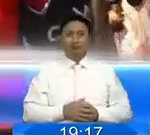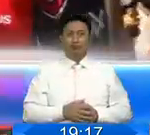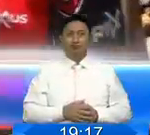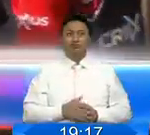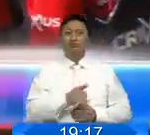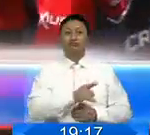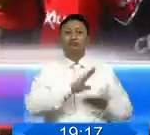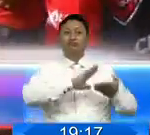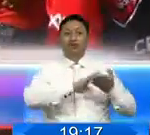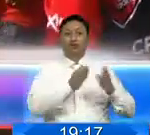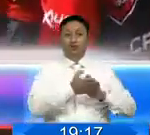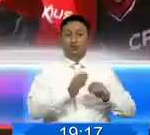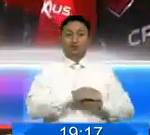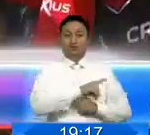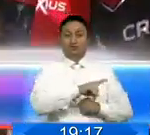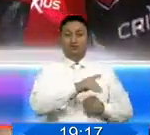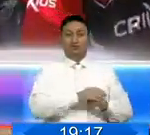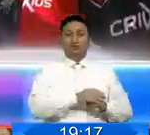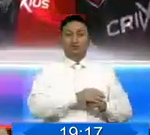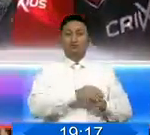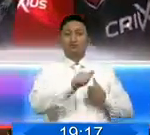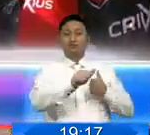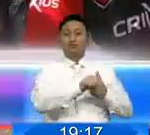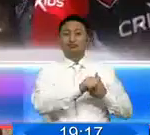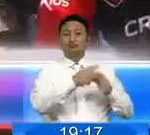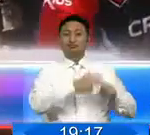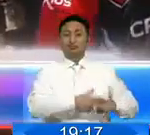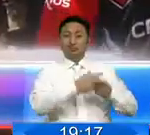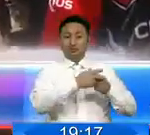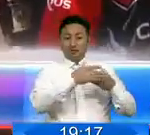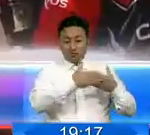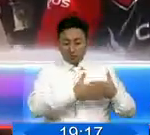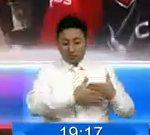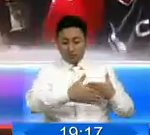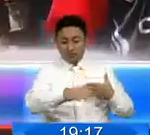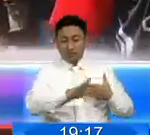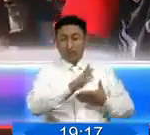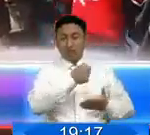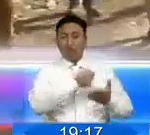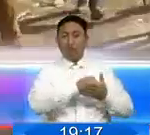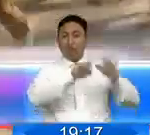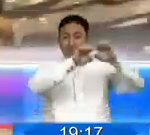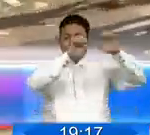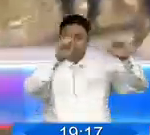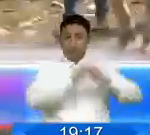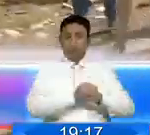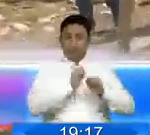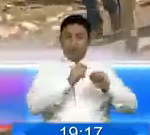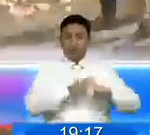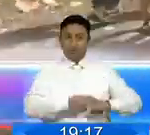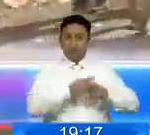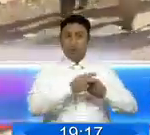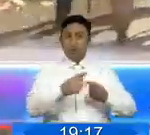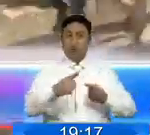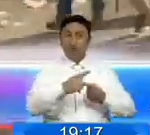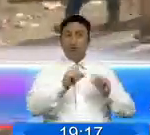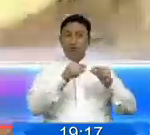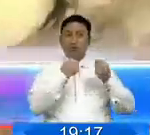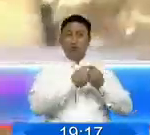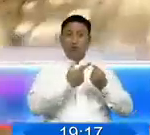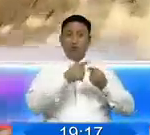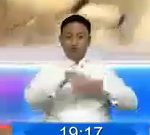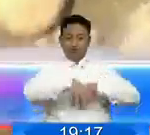En la comunidad de San Rafael, en el límite donde comienza el área privada adquirida por la compañía, comienza el levantamiento de los